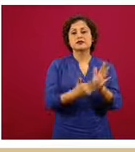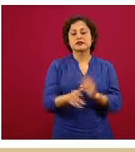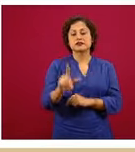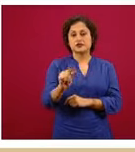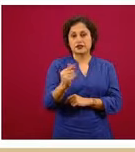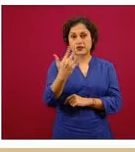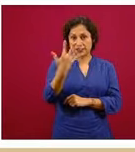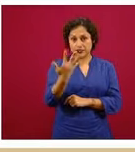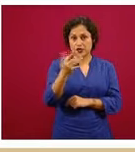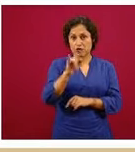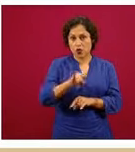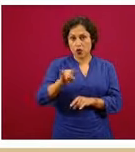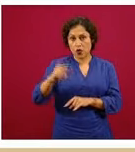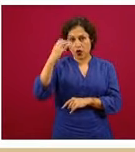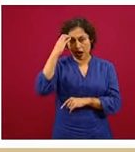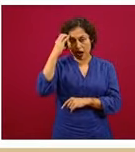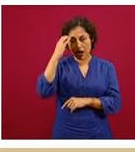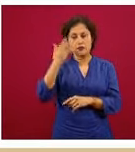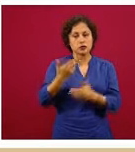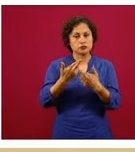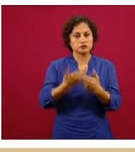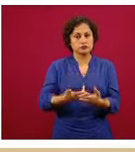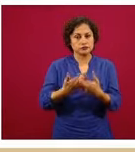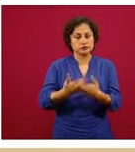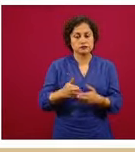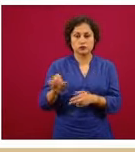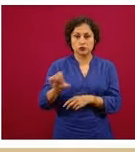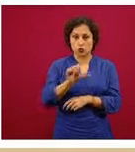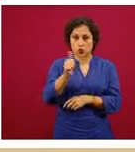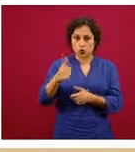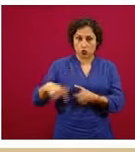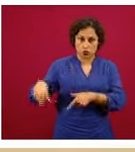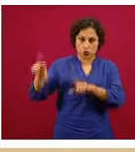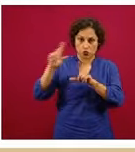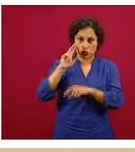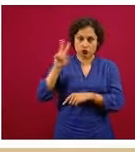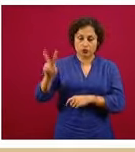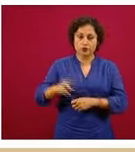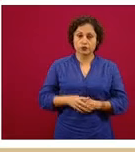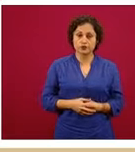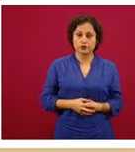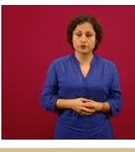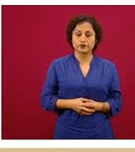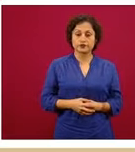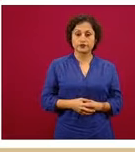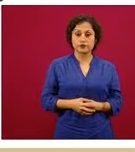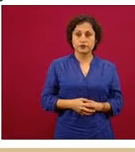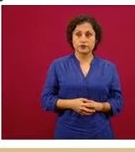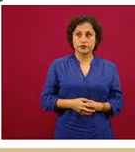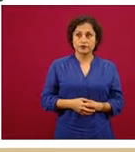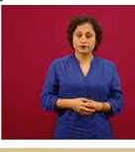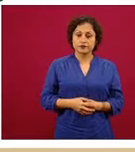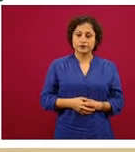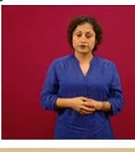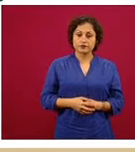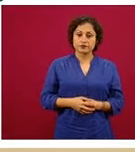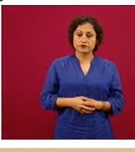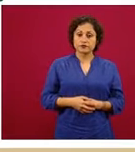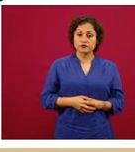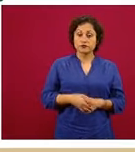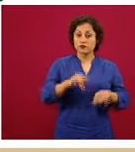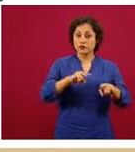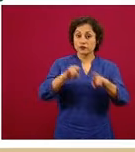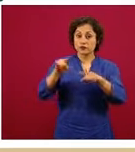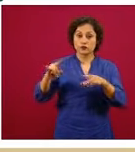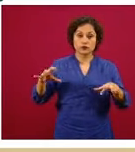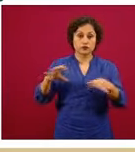16.065 camas disponibles todavía de este tipo. Veamos ahora la ocupación de camas con ventilador, que son precisamente